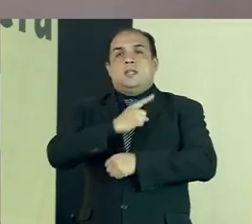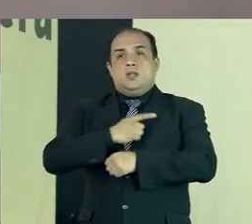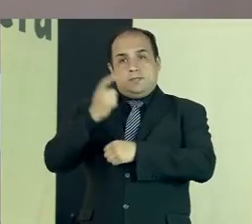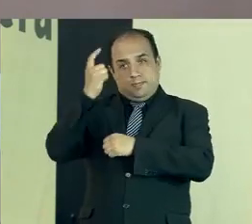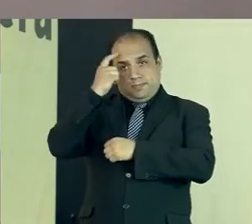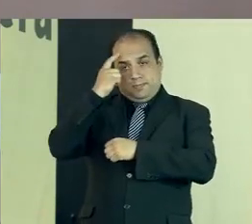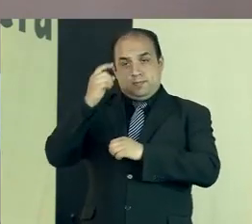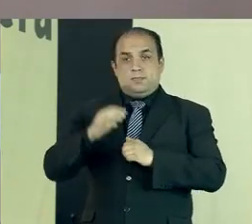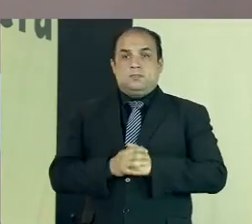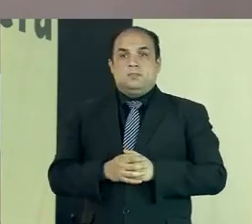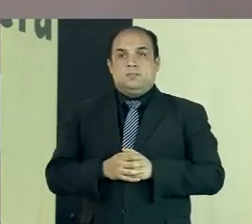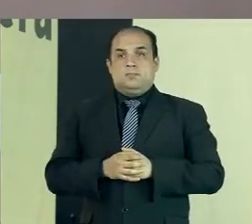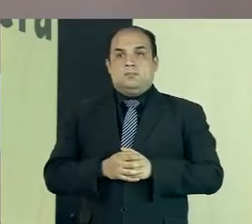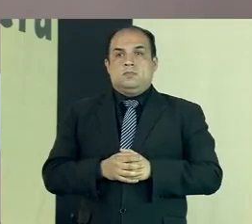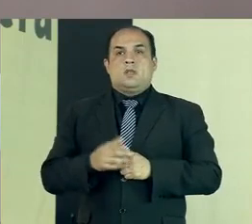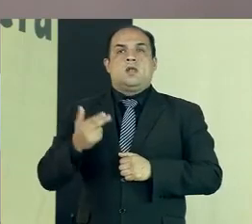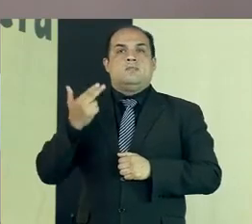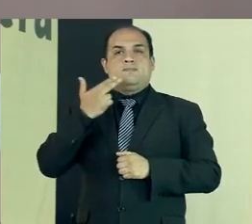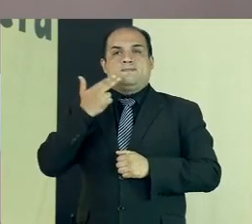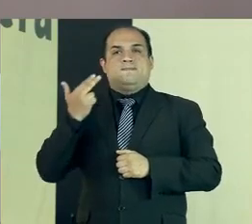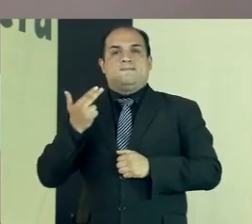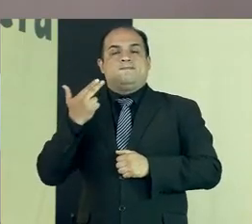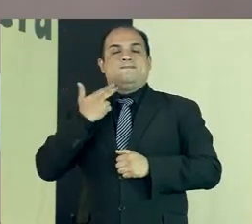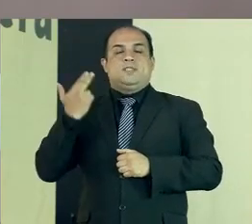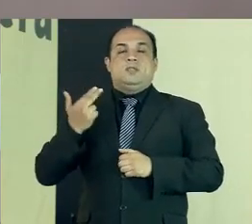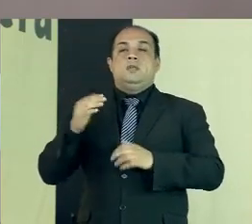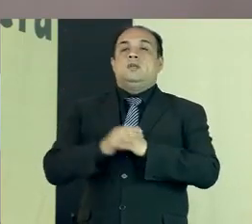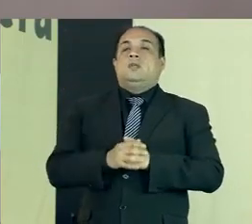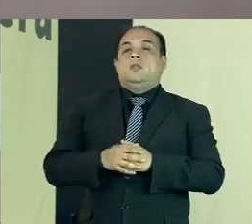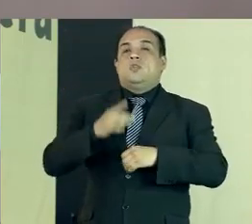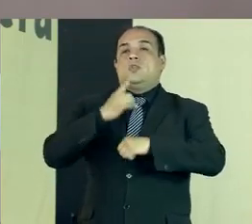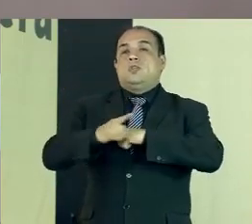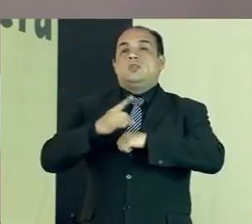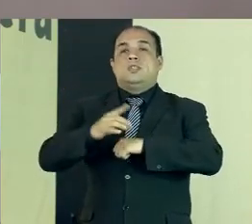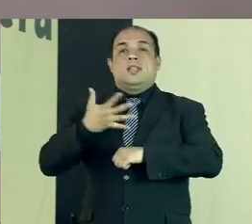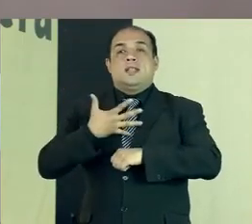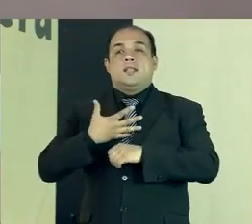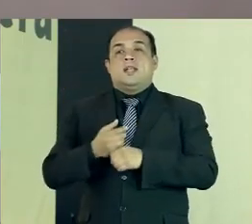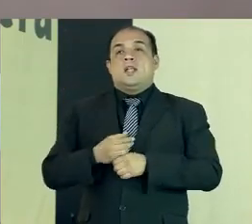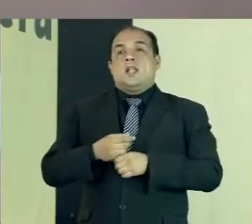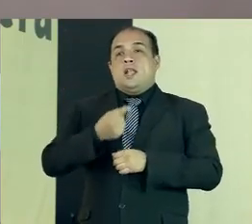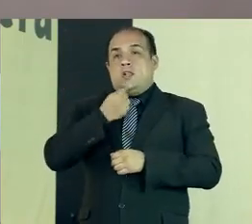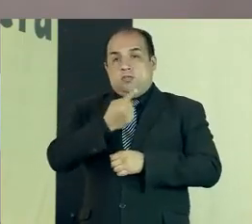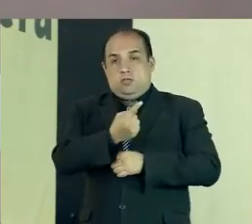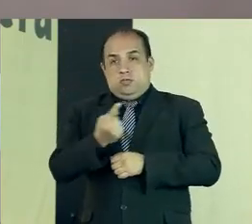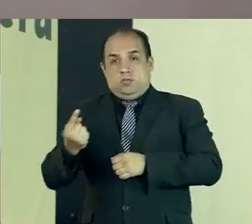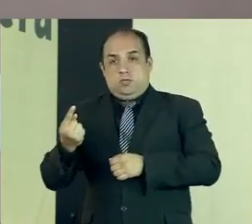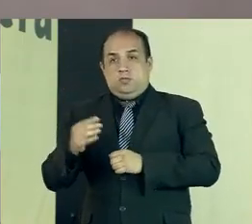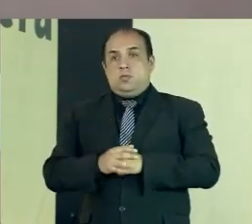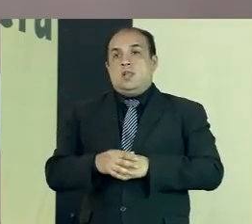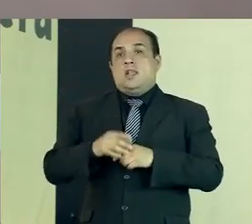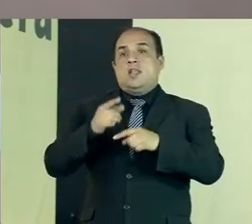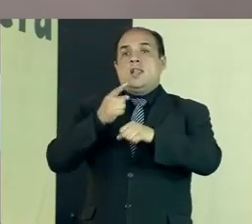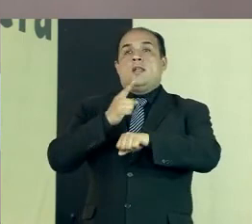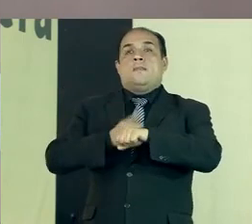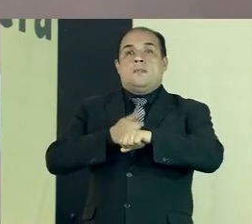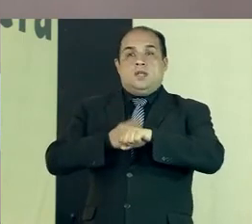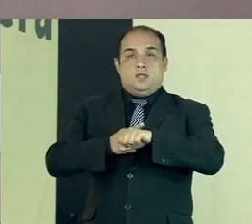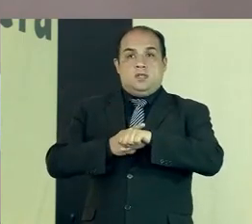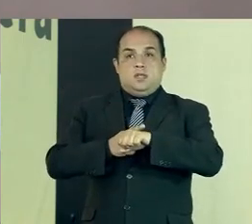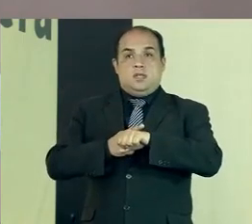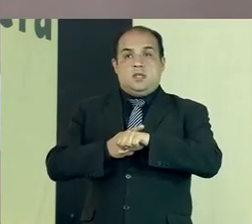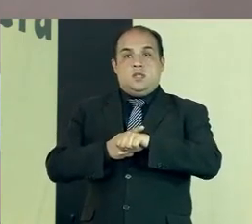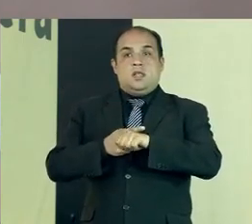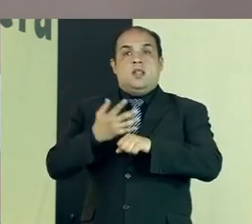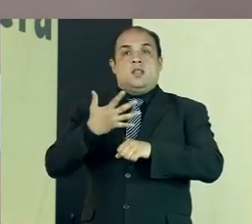y suicidio los daños que produjeron en la infancia y las enfermedades la prevención